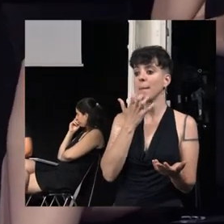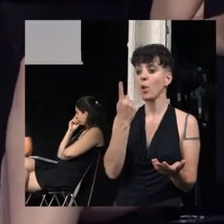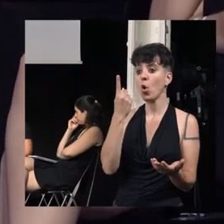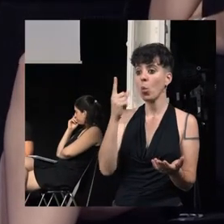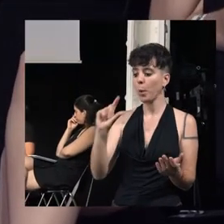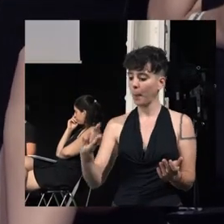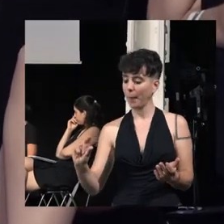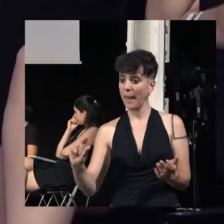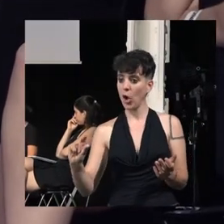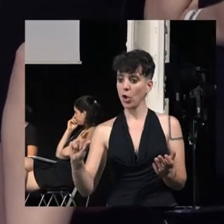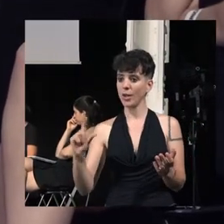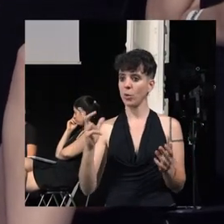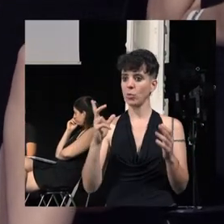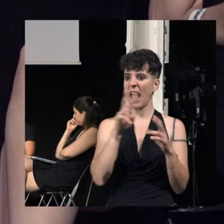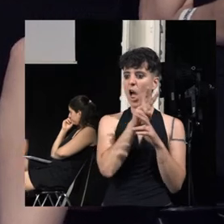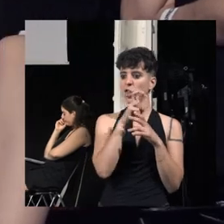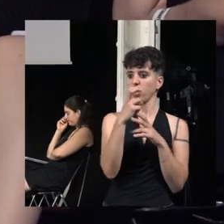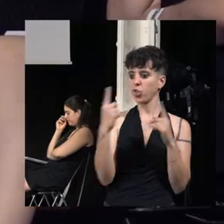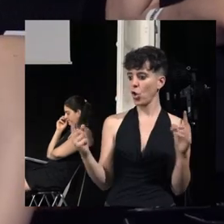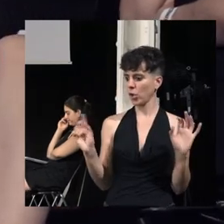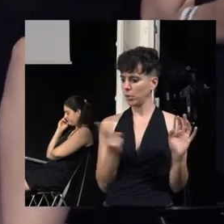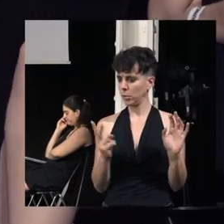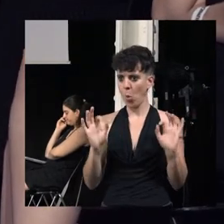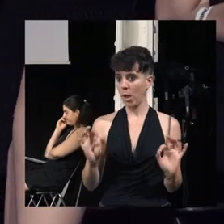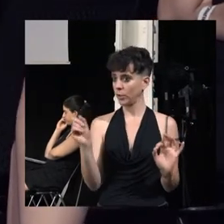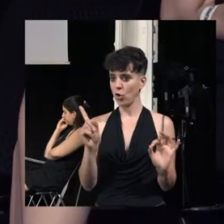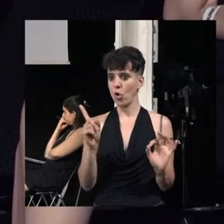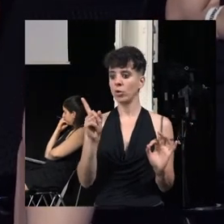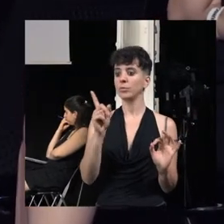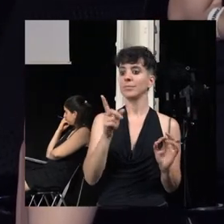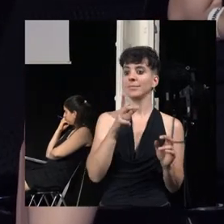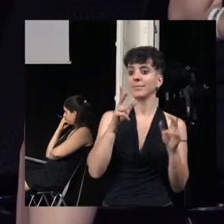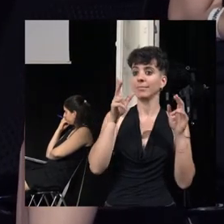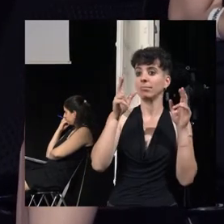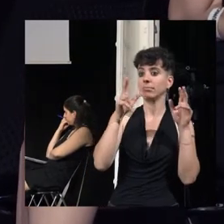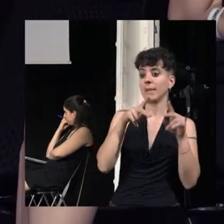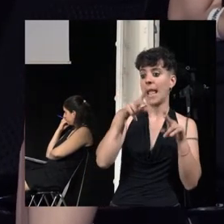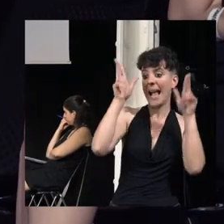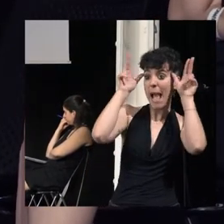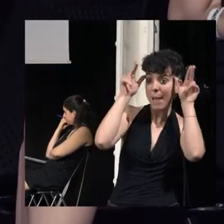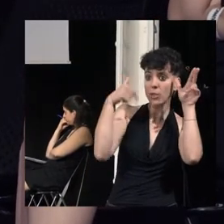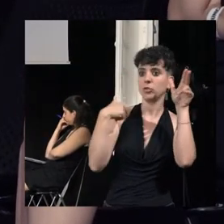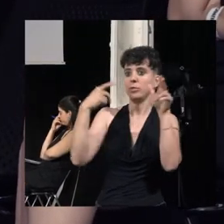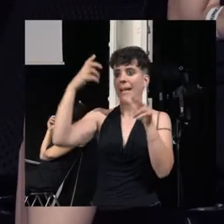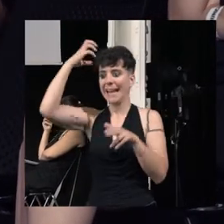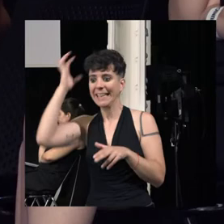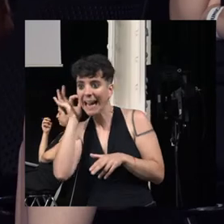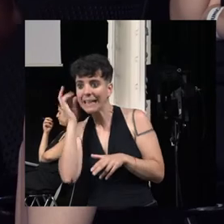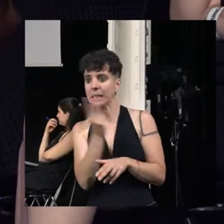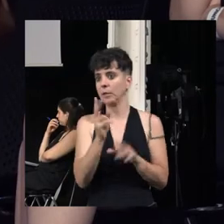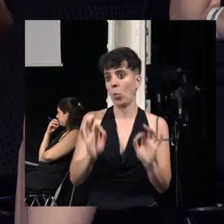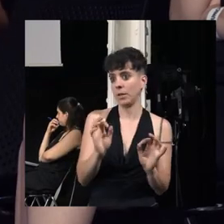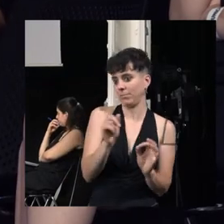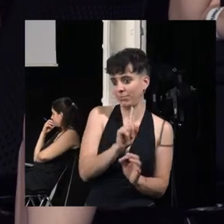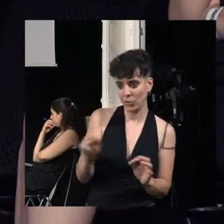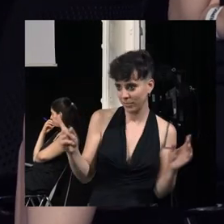no es lo mismo que una torre, ni un caballo es igual a una reina. Esto es que las posiciones, las cualidades y los colores de las piezas